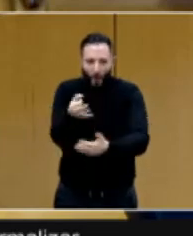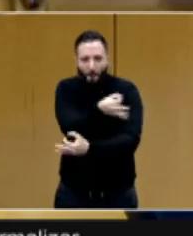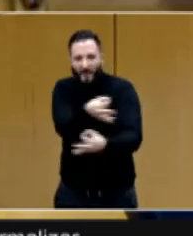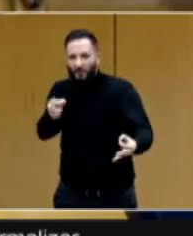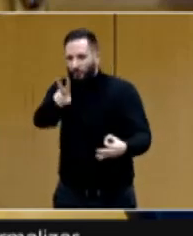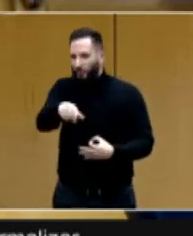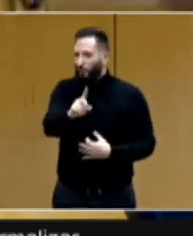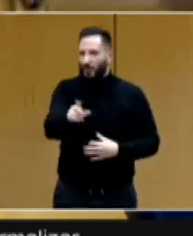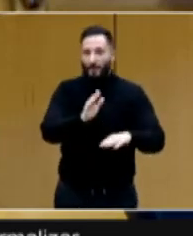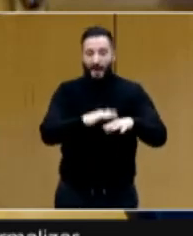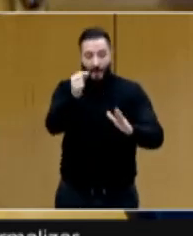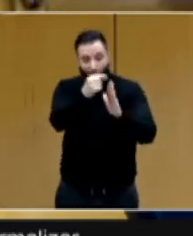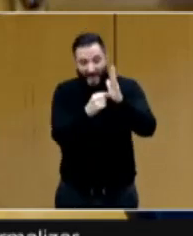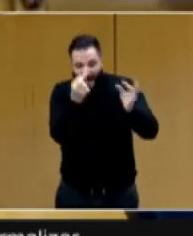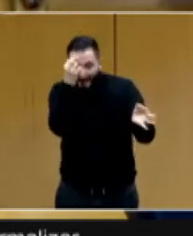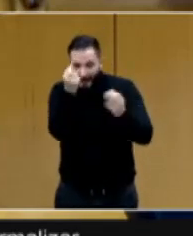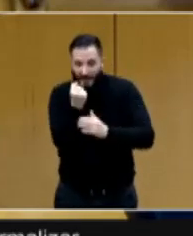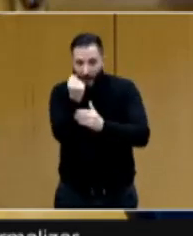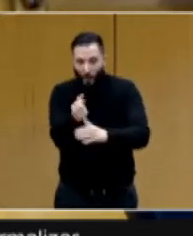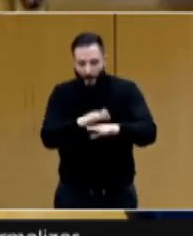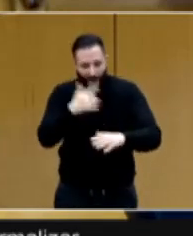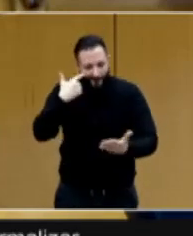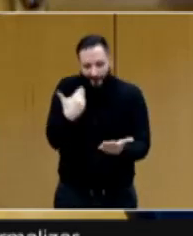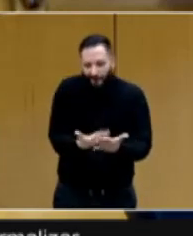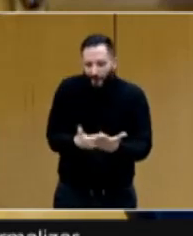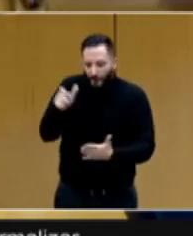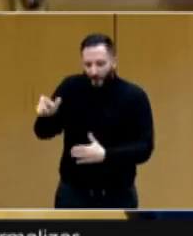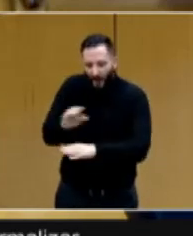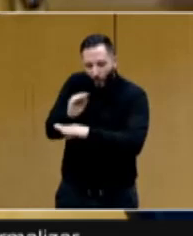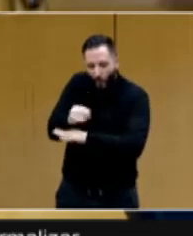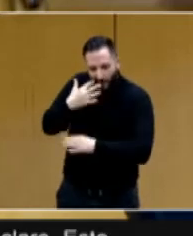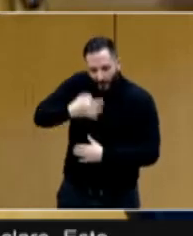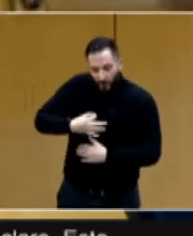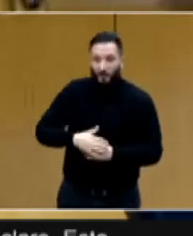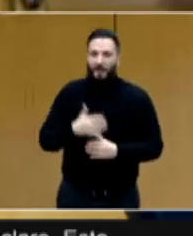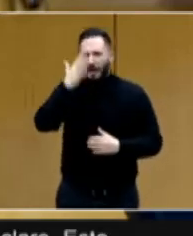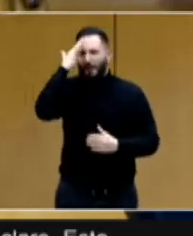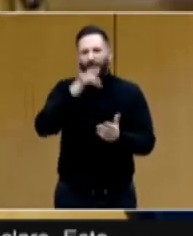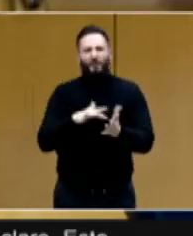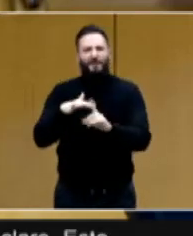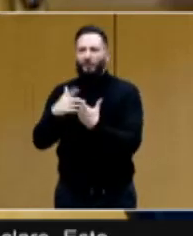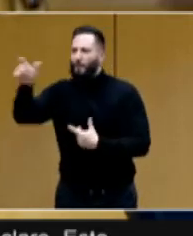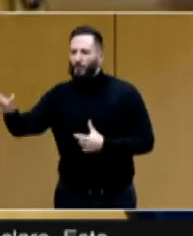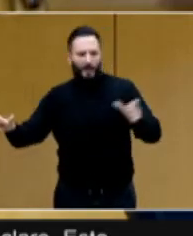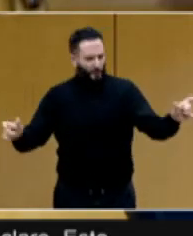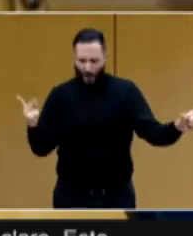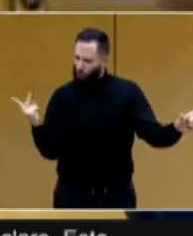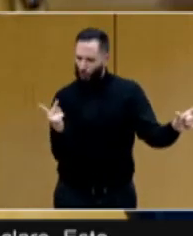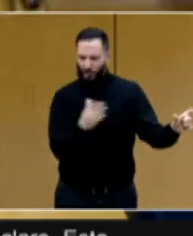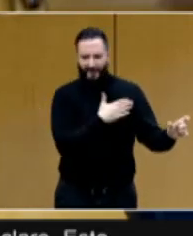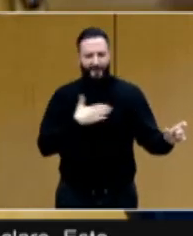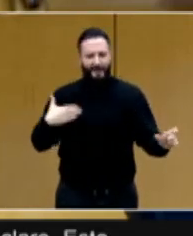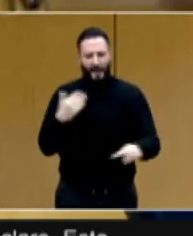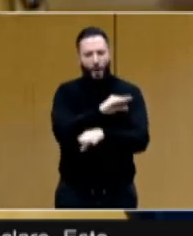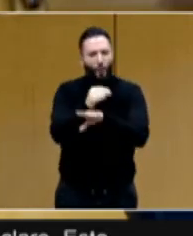de apoyo para corroborar esta guarda de hecho y Qué pasa si varias personas pretenden ser el guardador de hecho Cómo cómo se superen estas